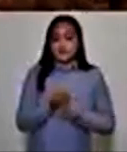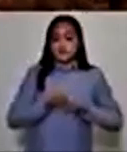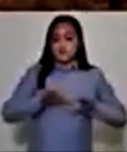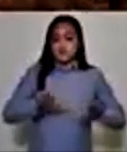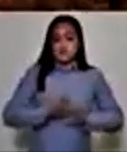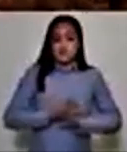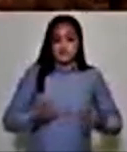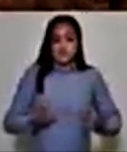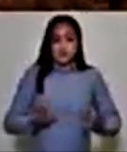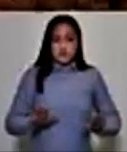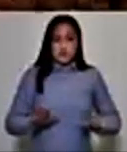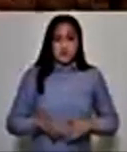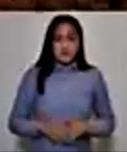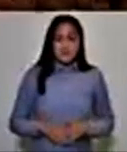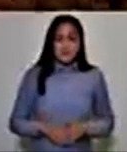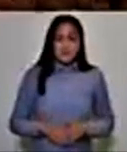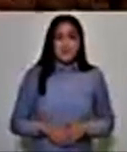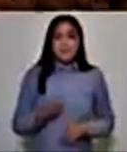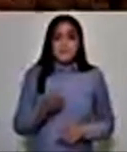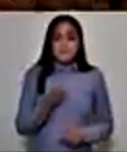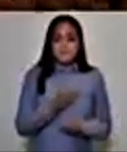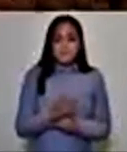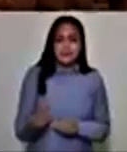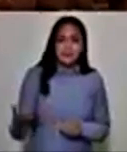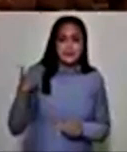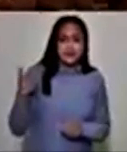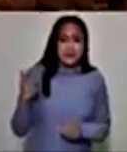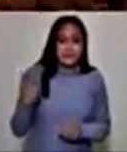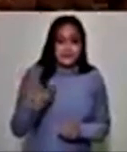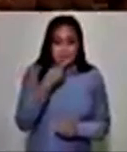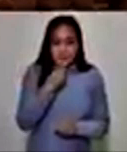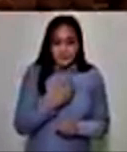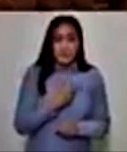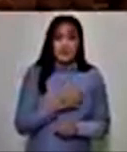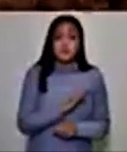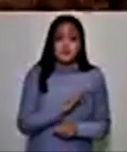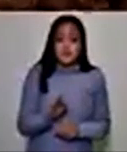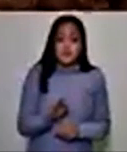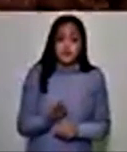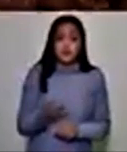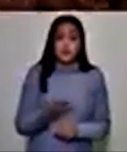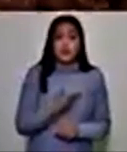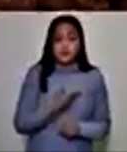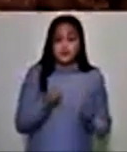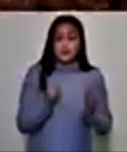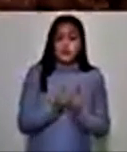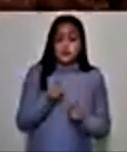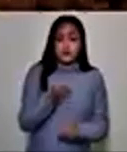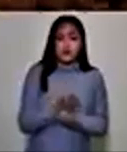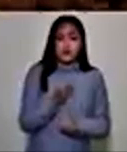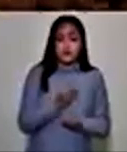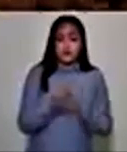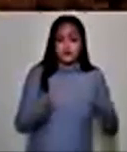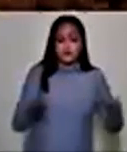está circulando, y ahí me abordó y me dijo que si podía yo sostener junto con ella ese